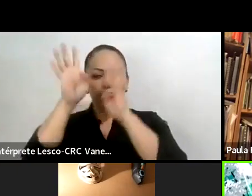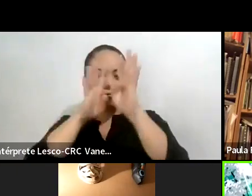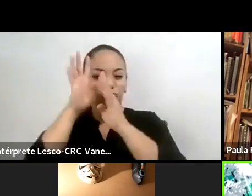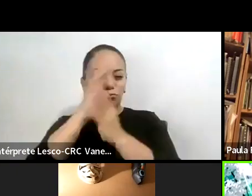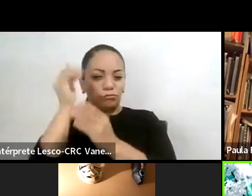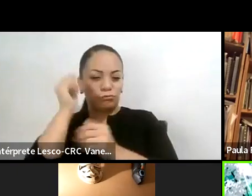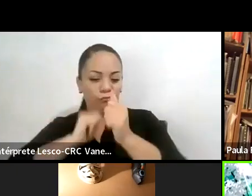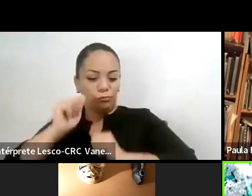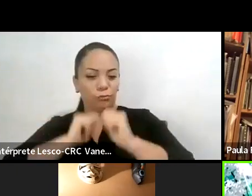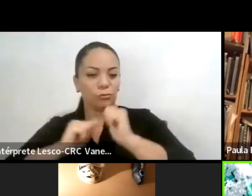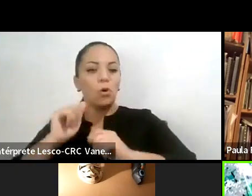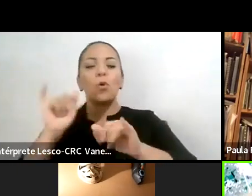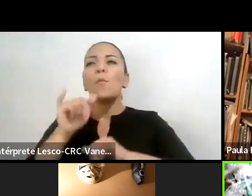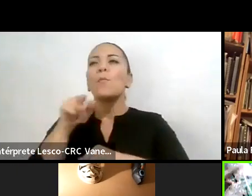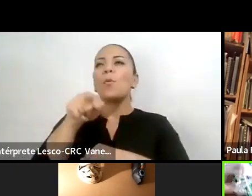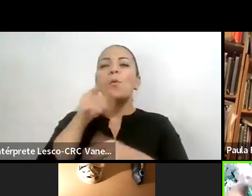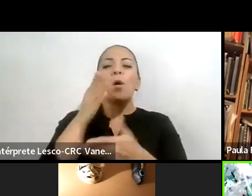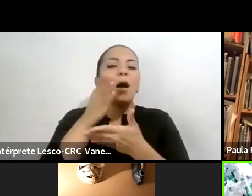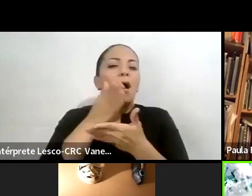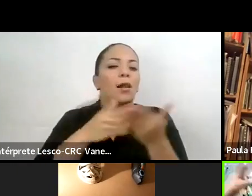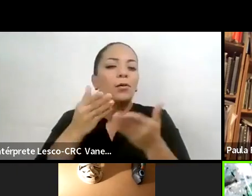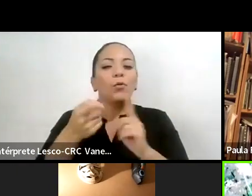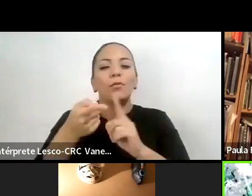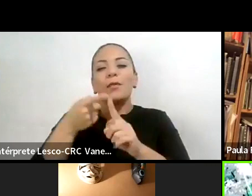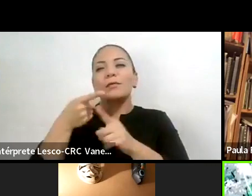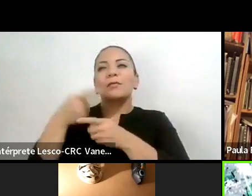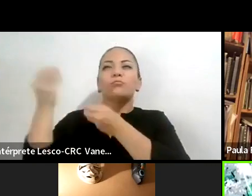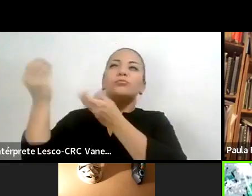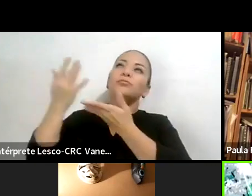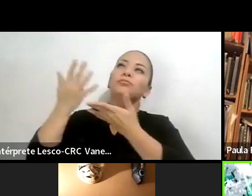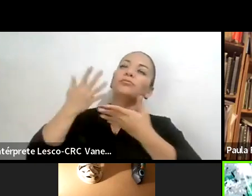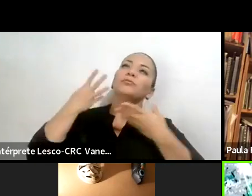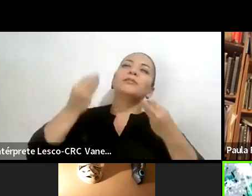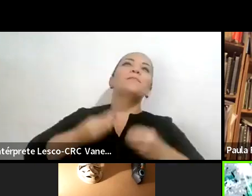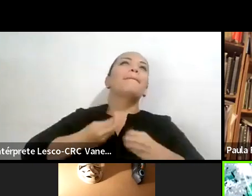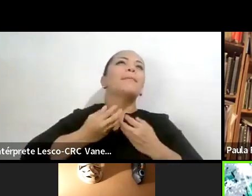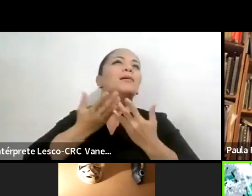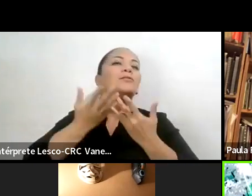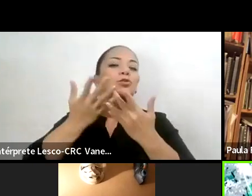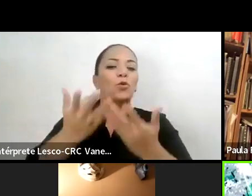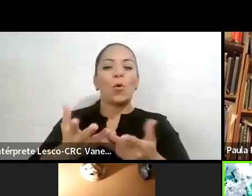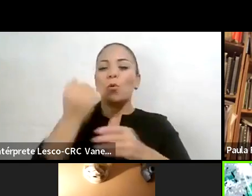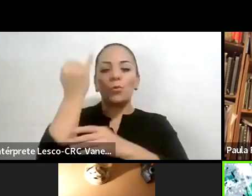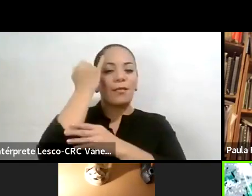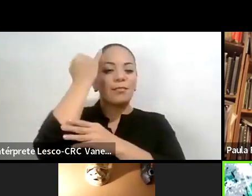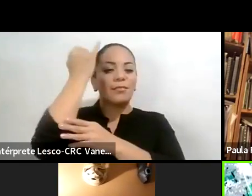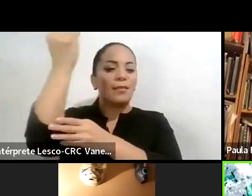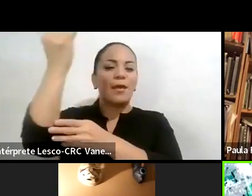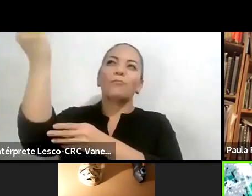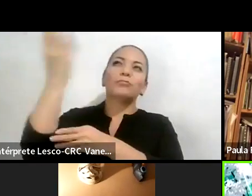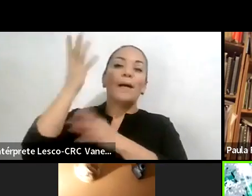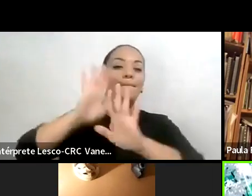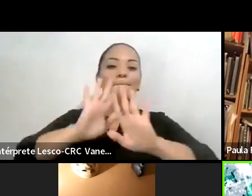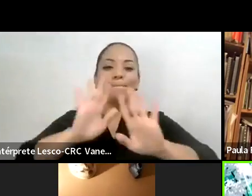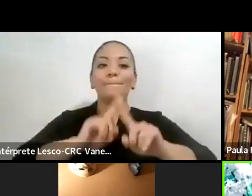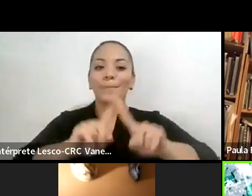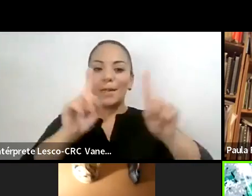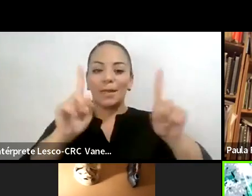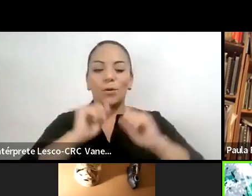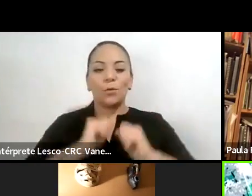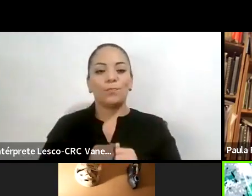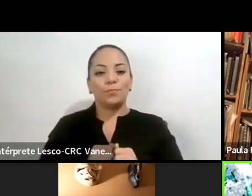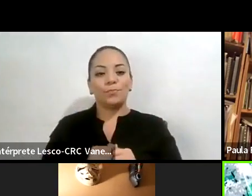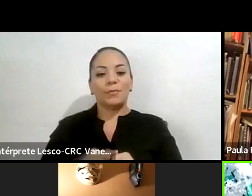que viene muy de la inspiración o de una idea que cae. Sin embargo, en este